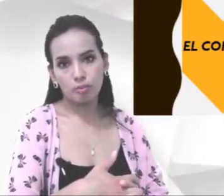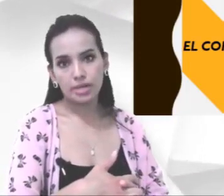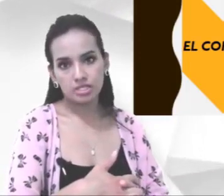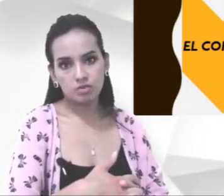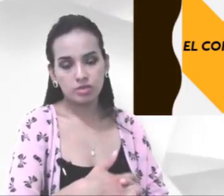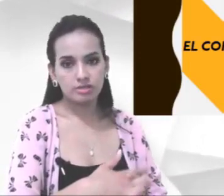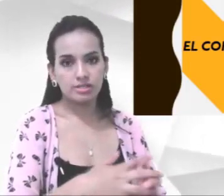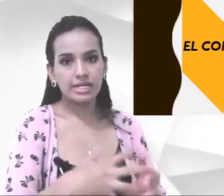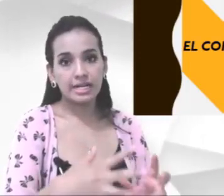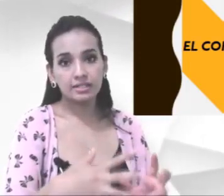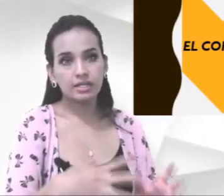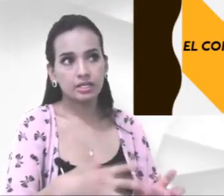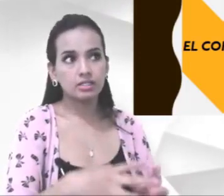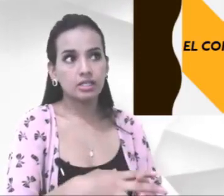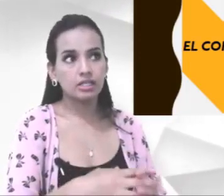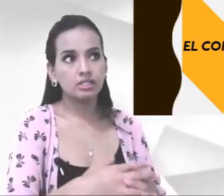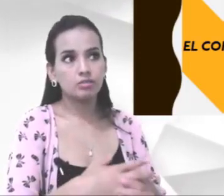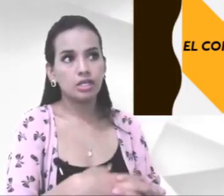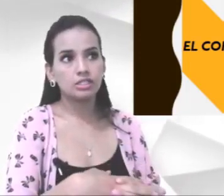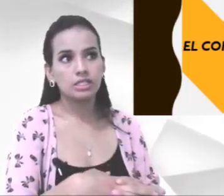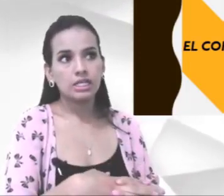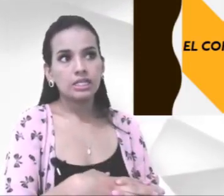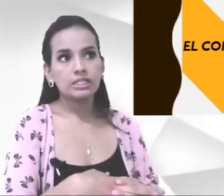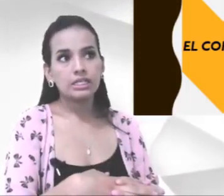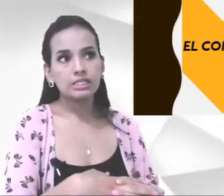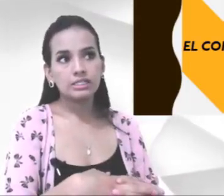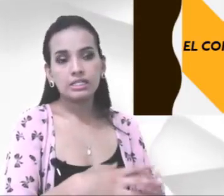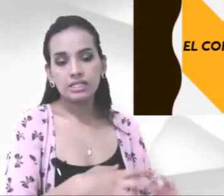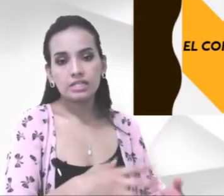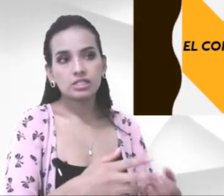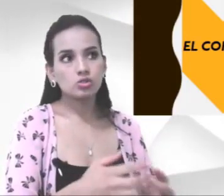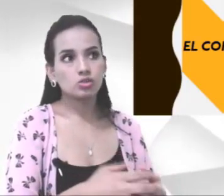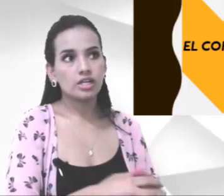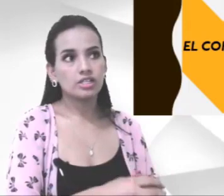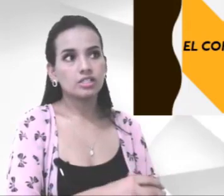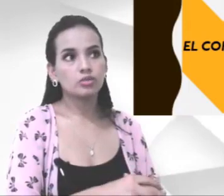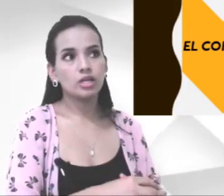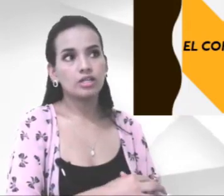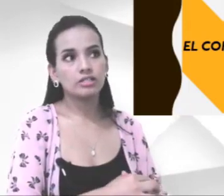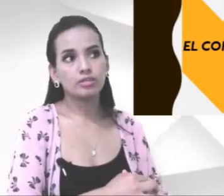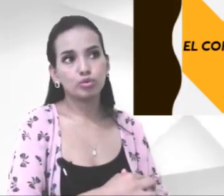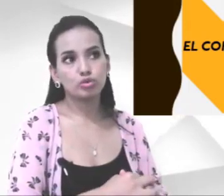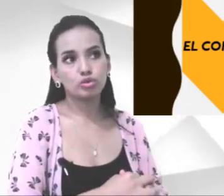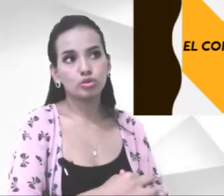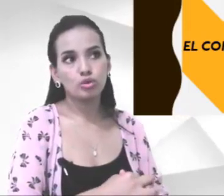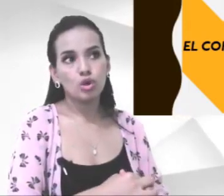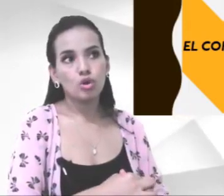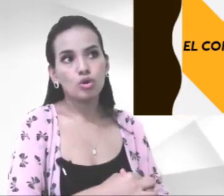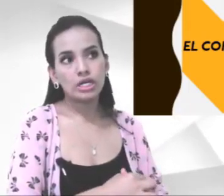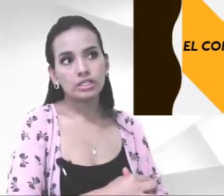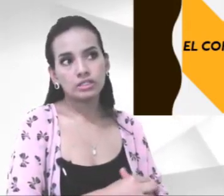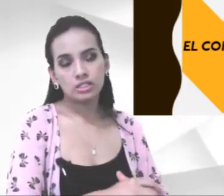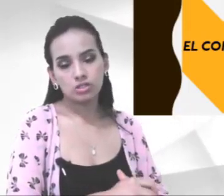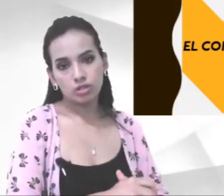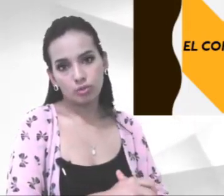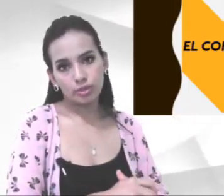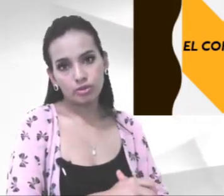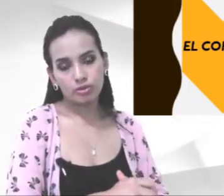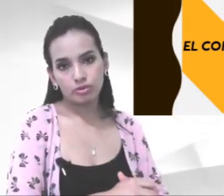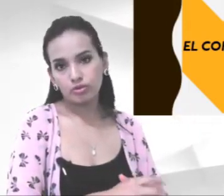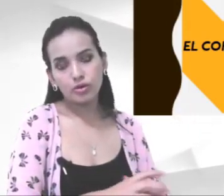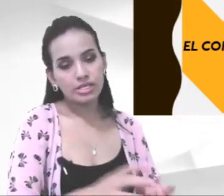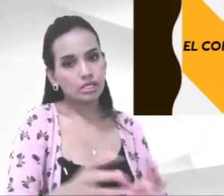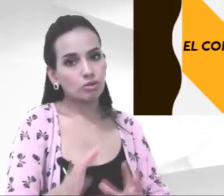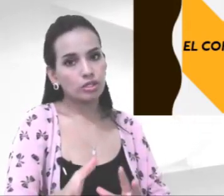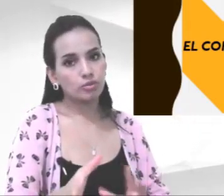masivo es decir grandes cantidades de animales desde y hacia sus áreas naturales de reproducción con carácter estacional o